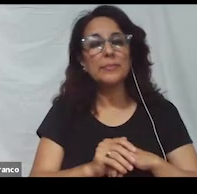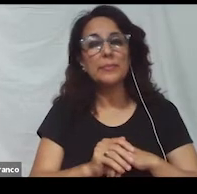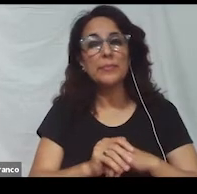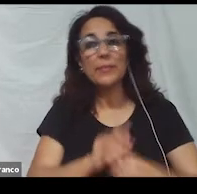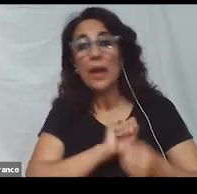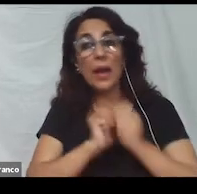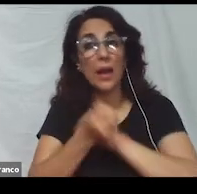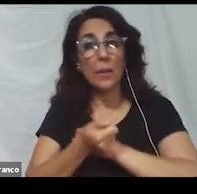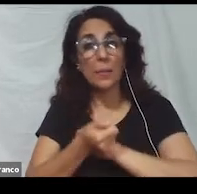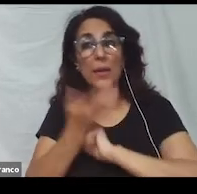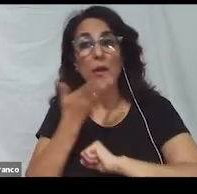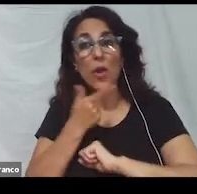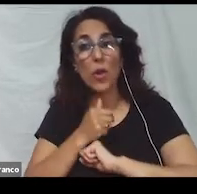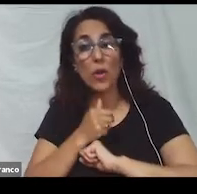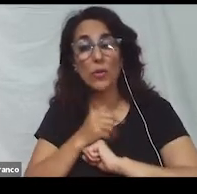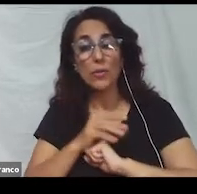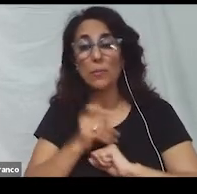auto y cambiar el color.